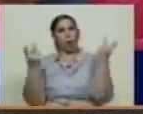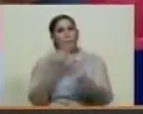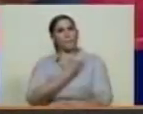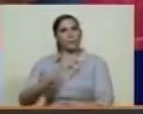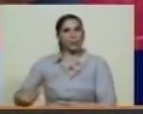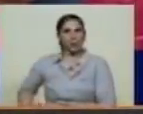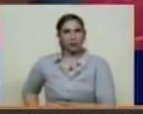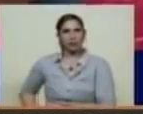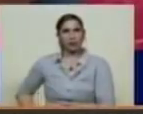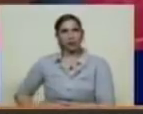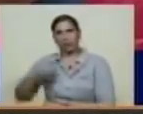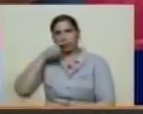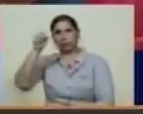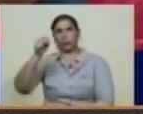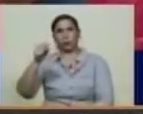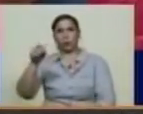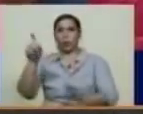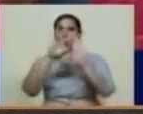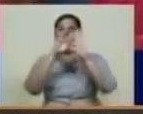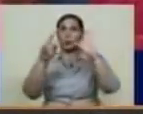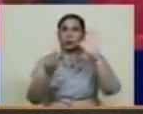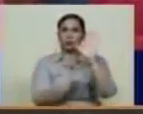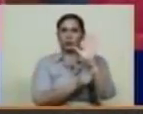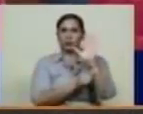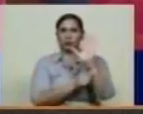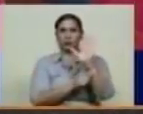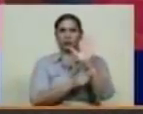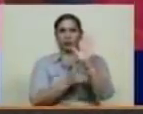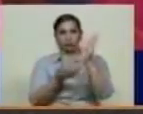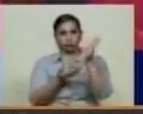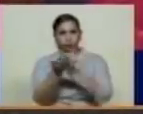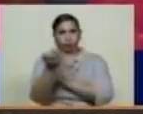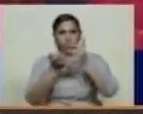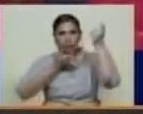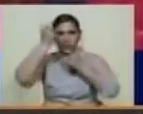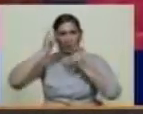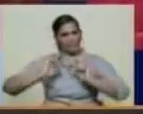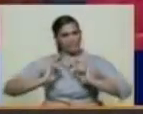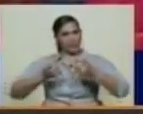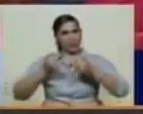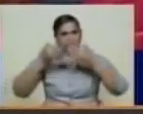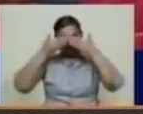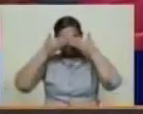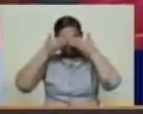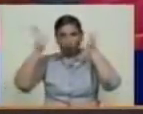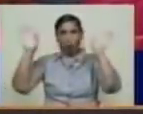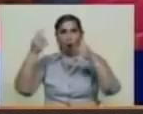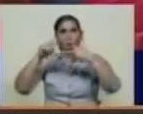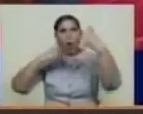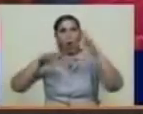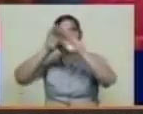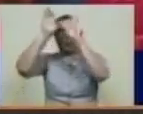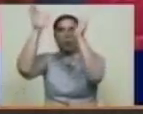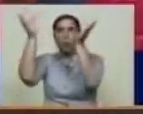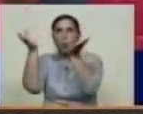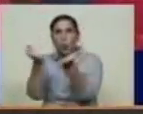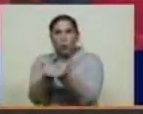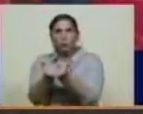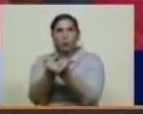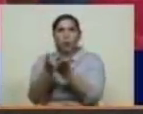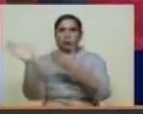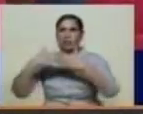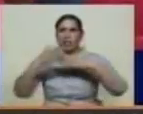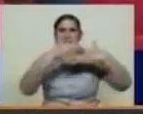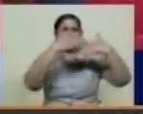nuestra Constitución. Y con el comandante Chávez comenzamos a ver otros mundos cerrados para los venezolanos